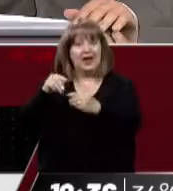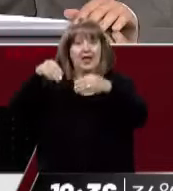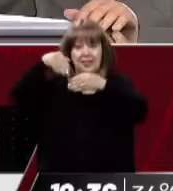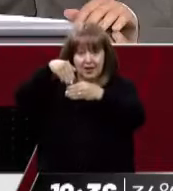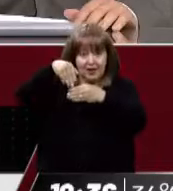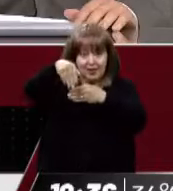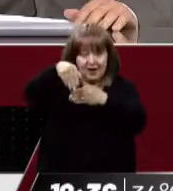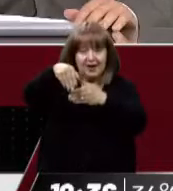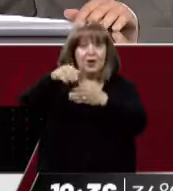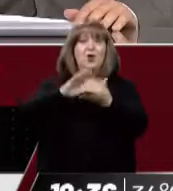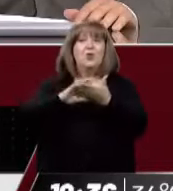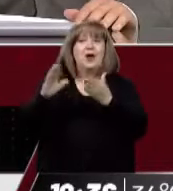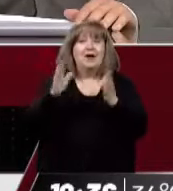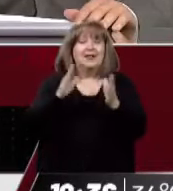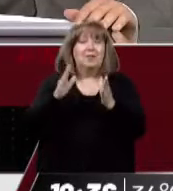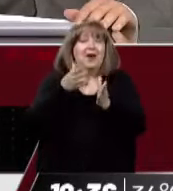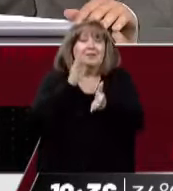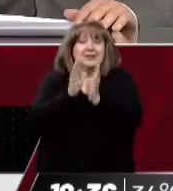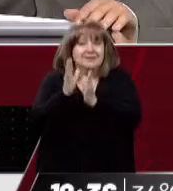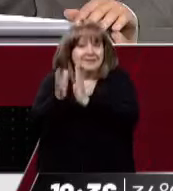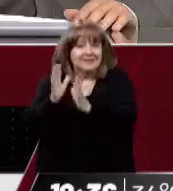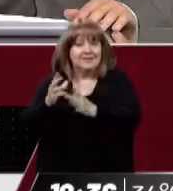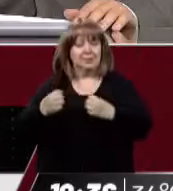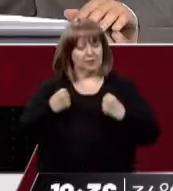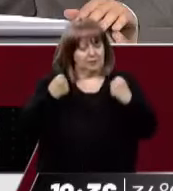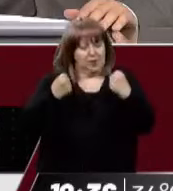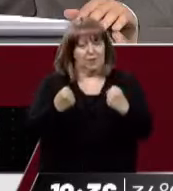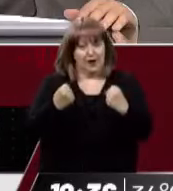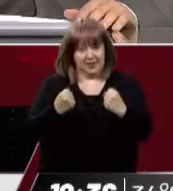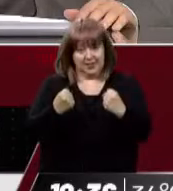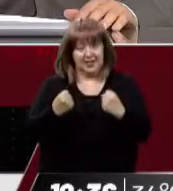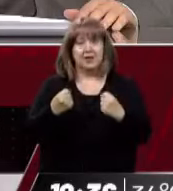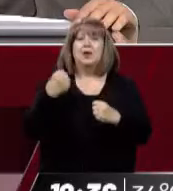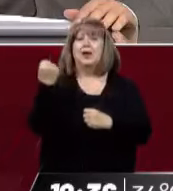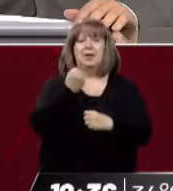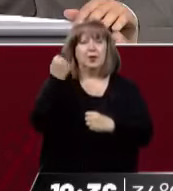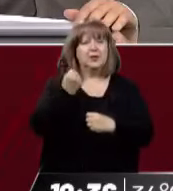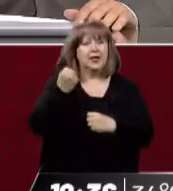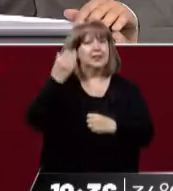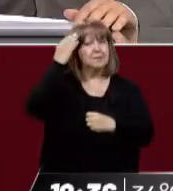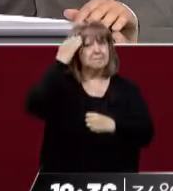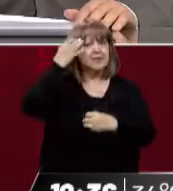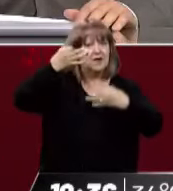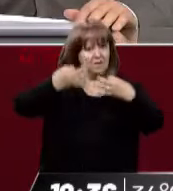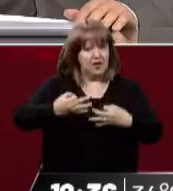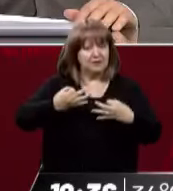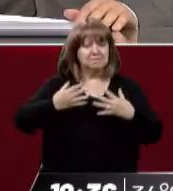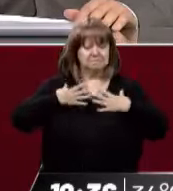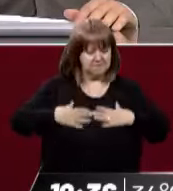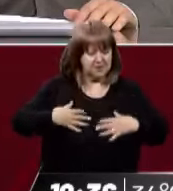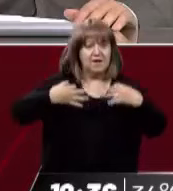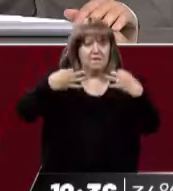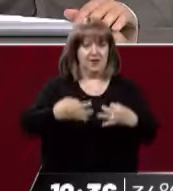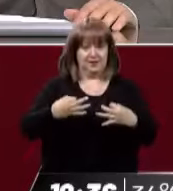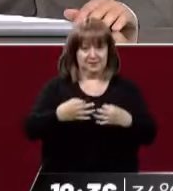comienza una nueva etapa de rehabilitación de recuperación Pero bueno lo importante es que no le han quedado secuelas que